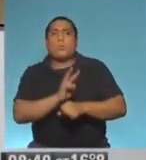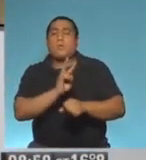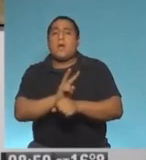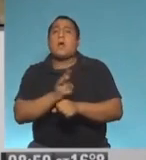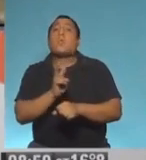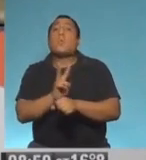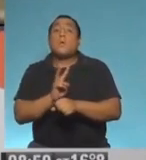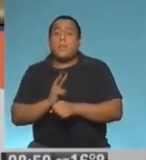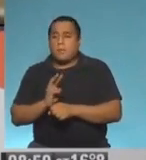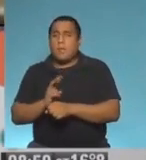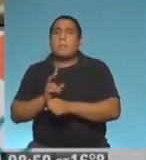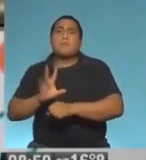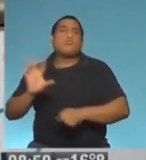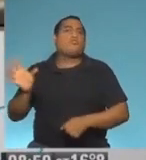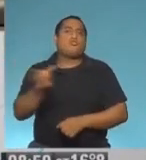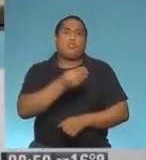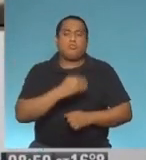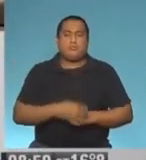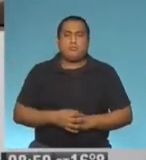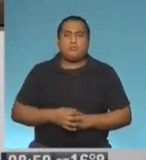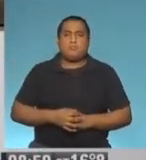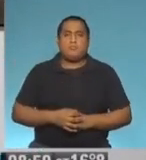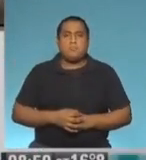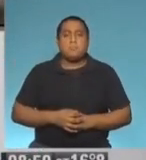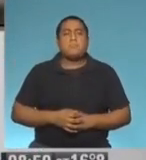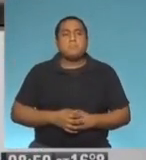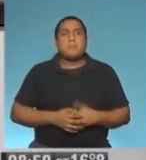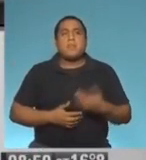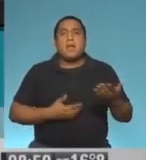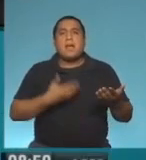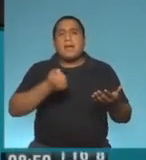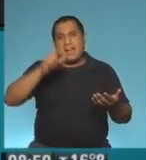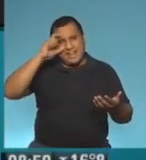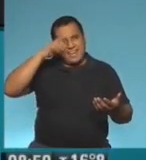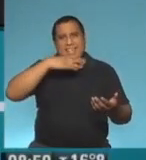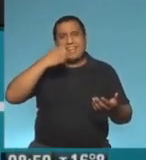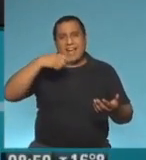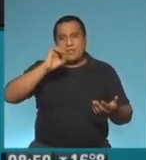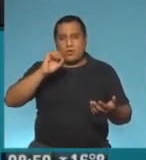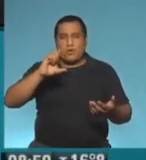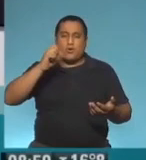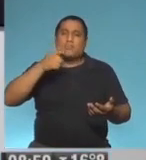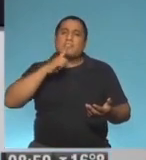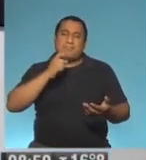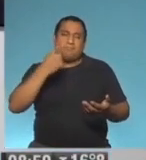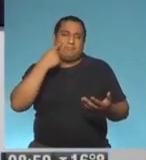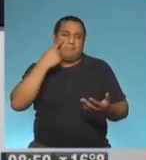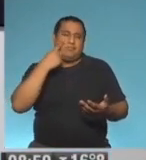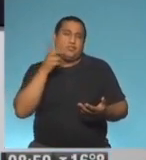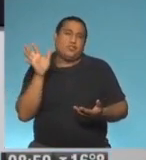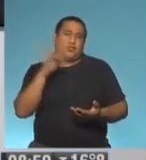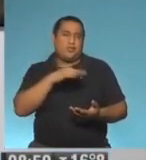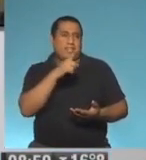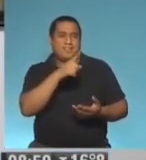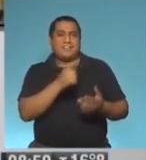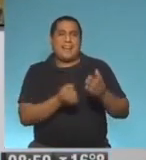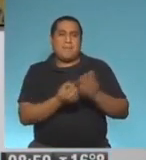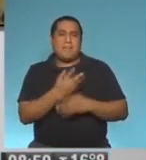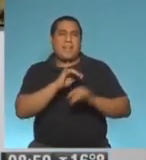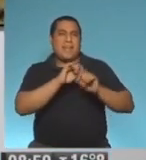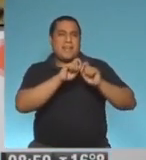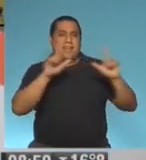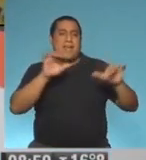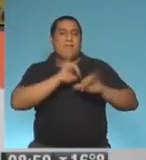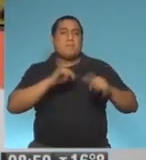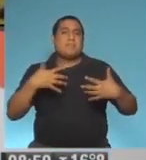sus integrantes alejandro costa lo conocen lo conocemos todos los días a través del reporte de salud pero